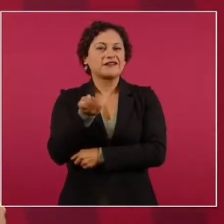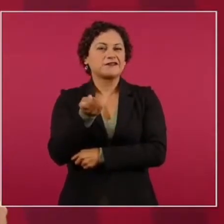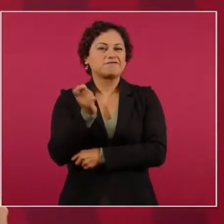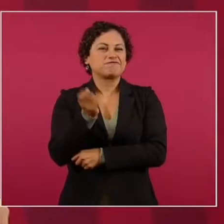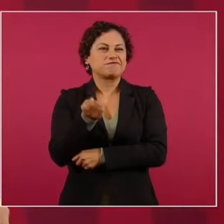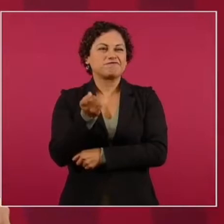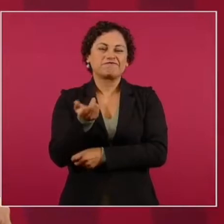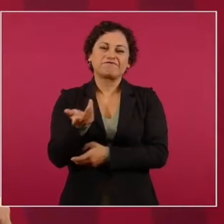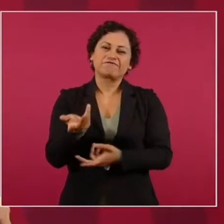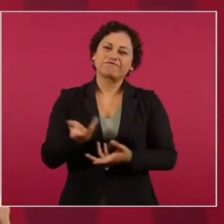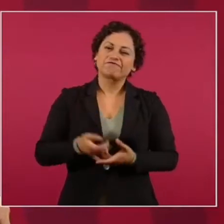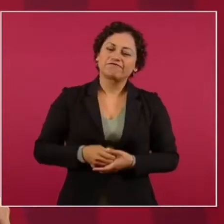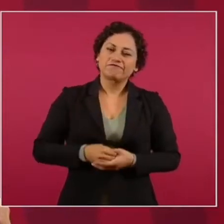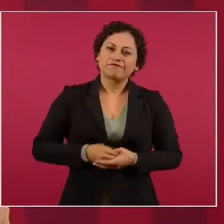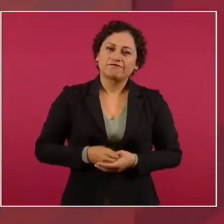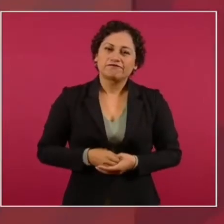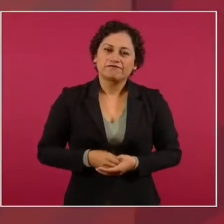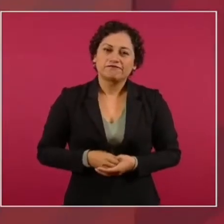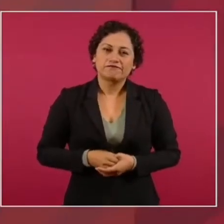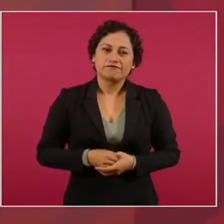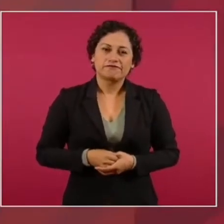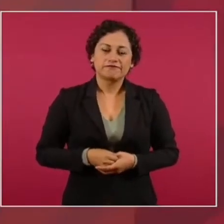era